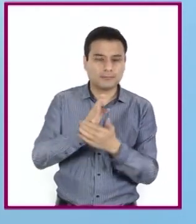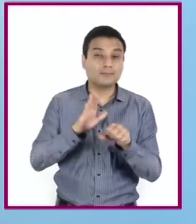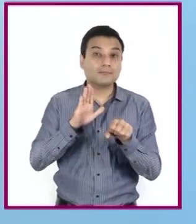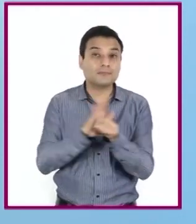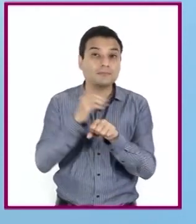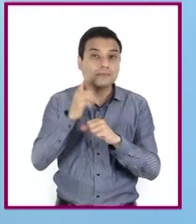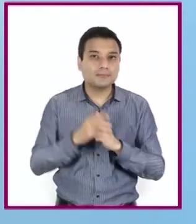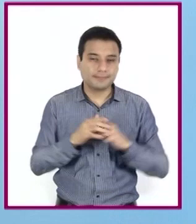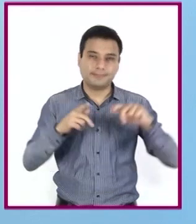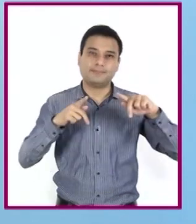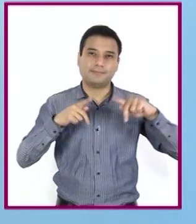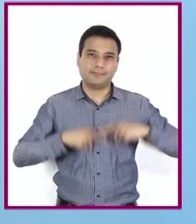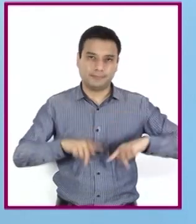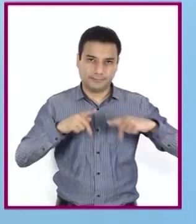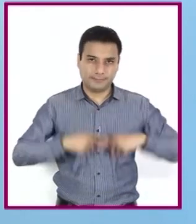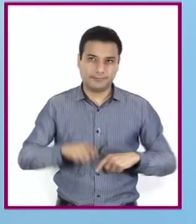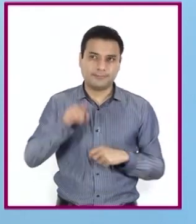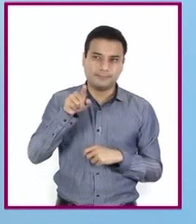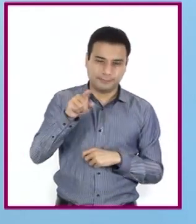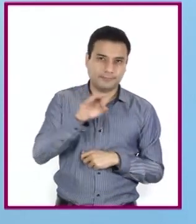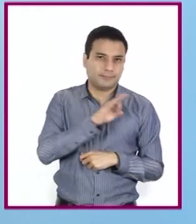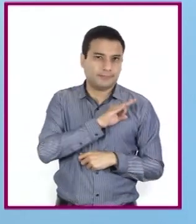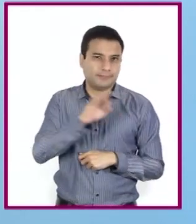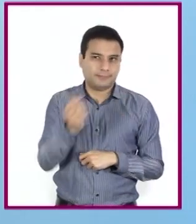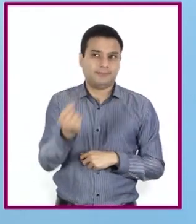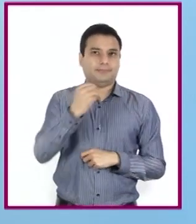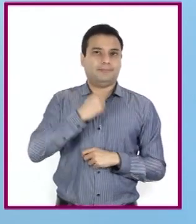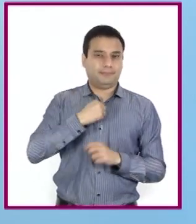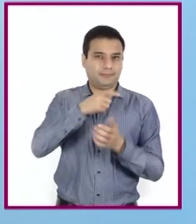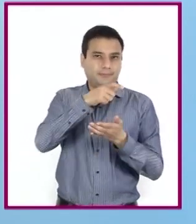de consumidores de mercancías europeas.